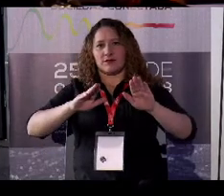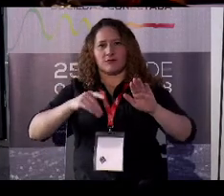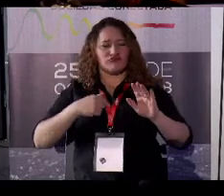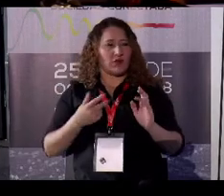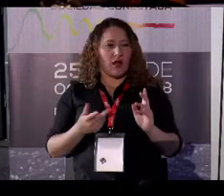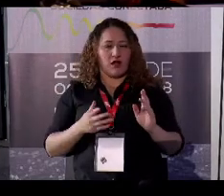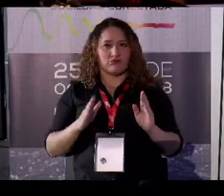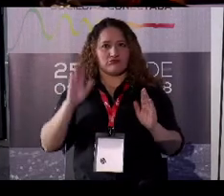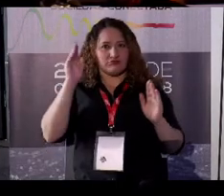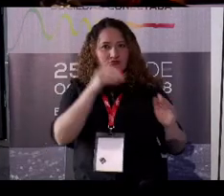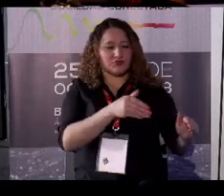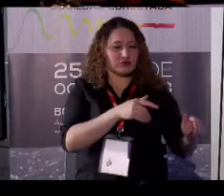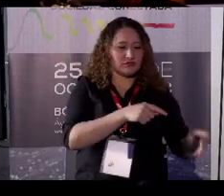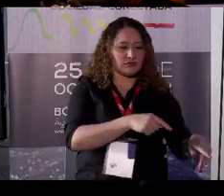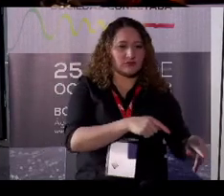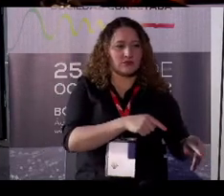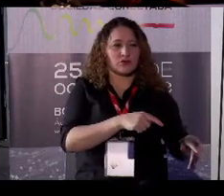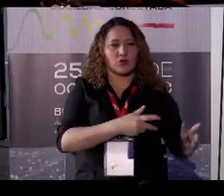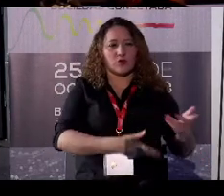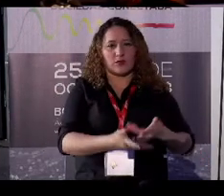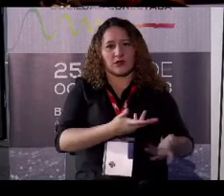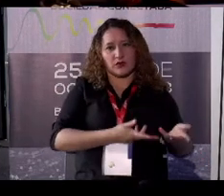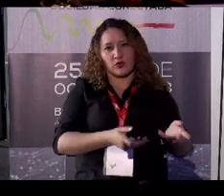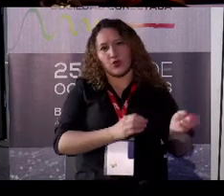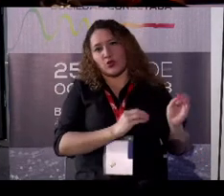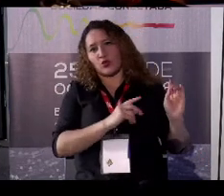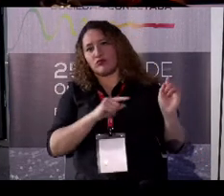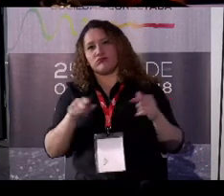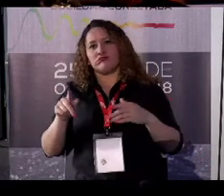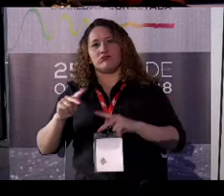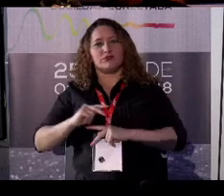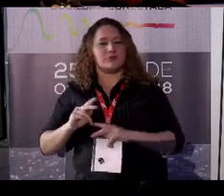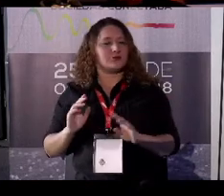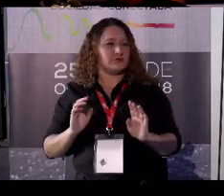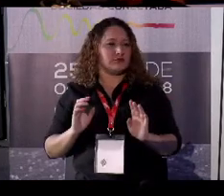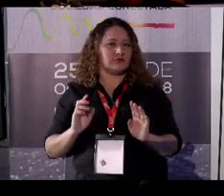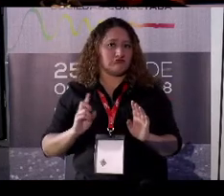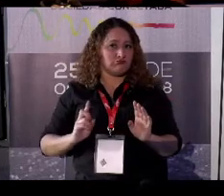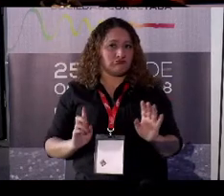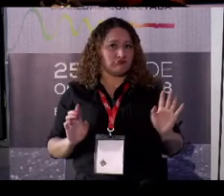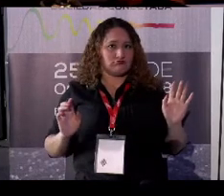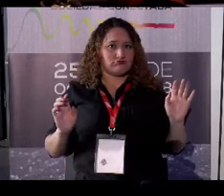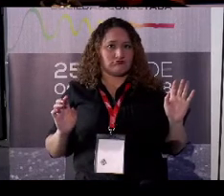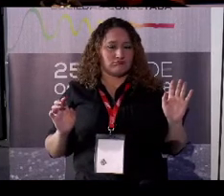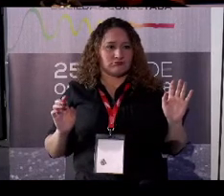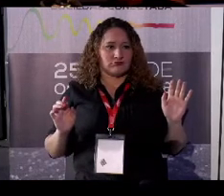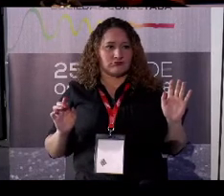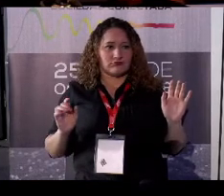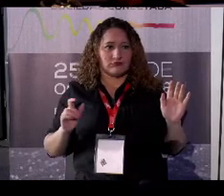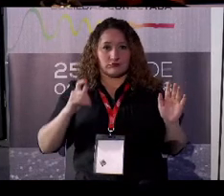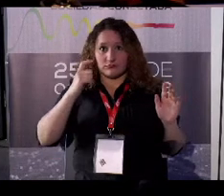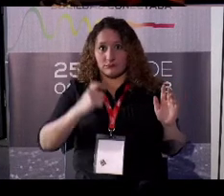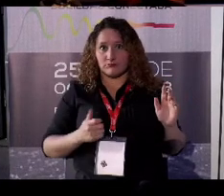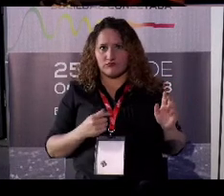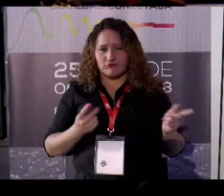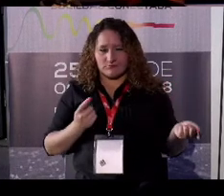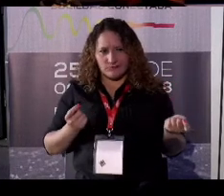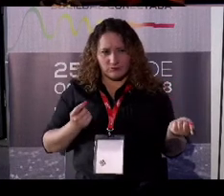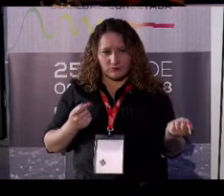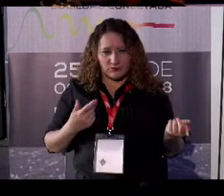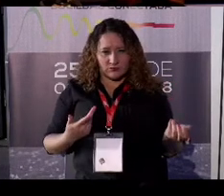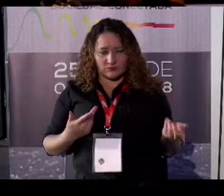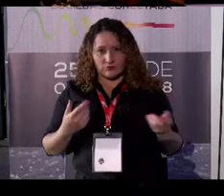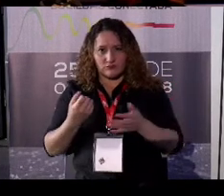ser para espectro compartido o va a ser para espectro exclusivo, uso exclusivo. El regulador recibe presiones de ambos